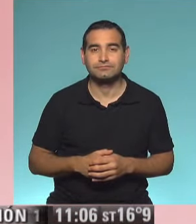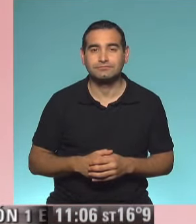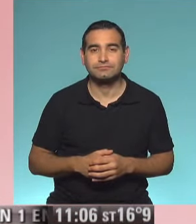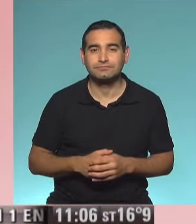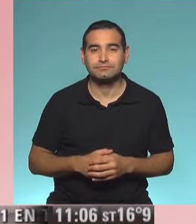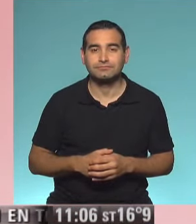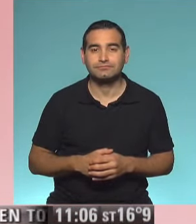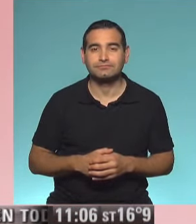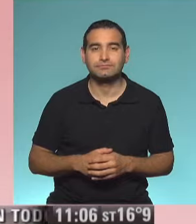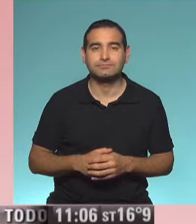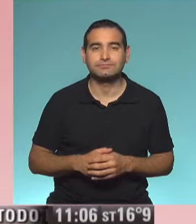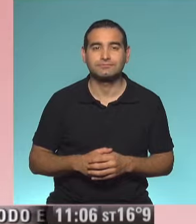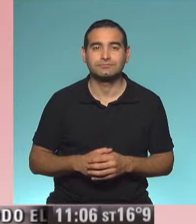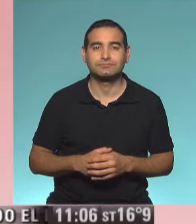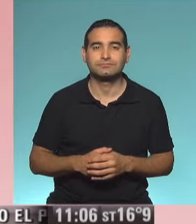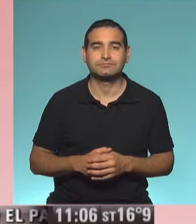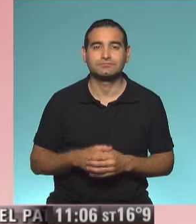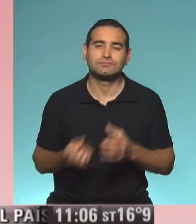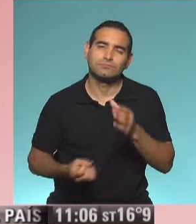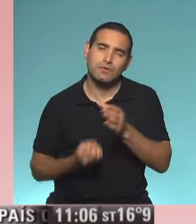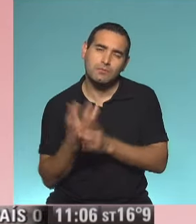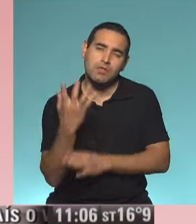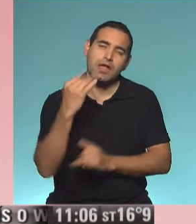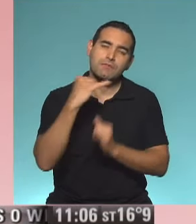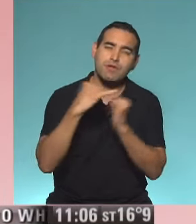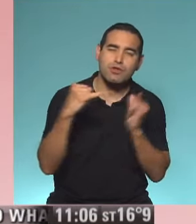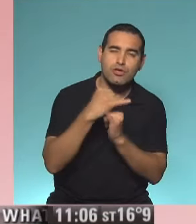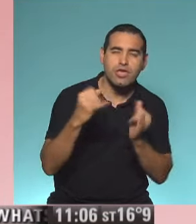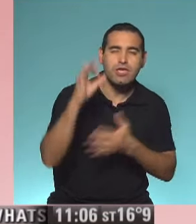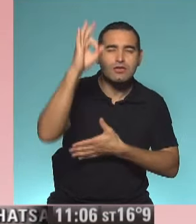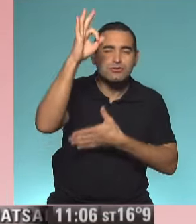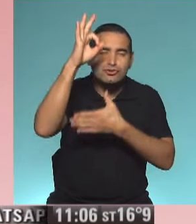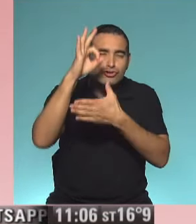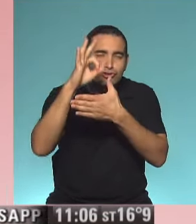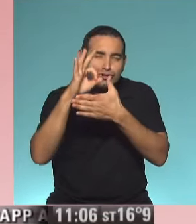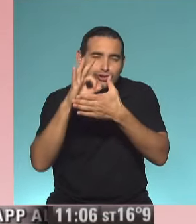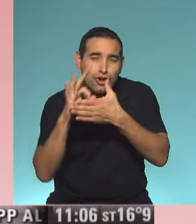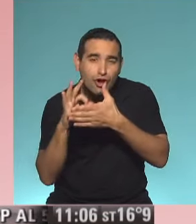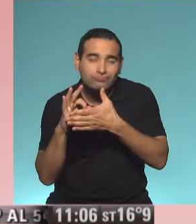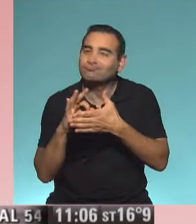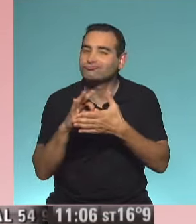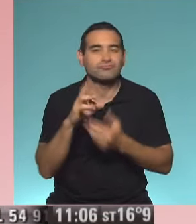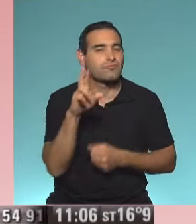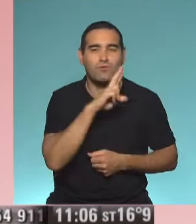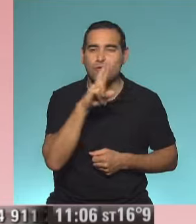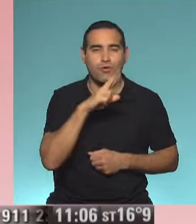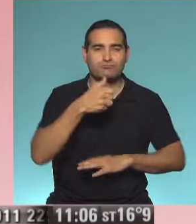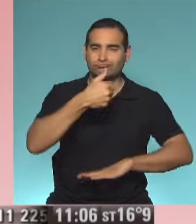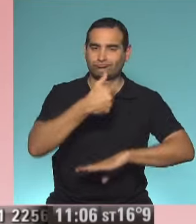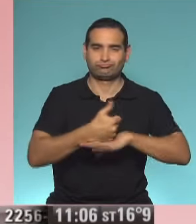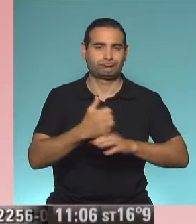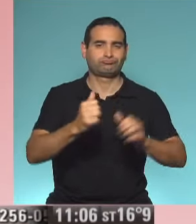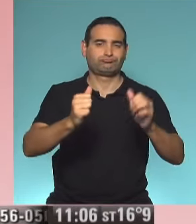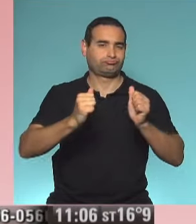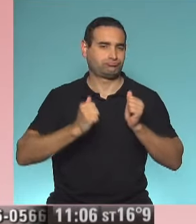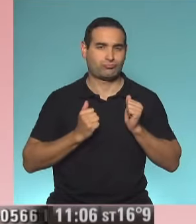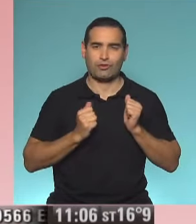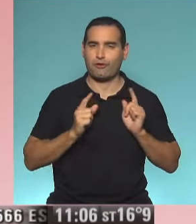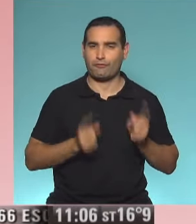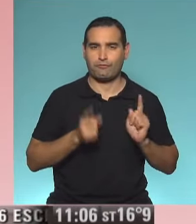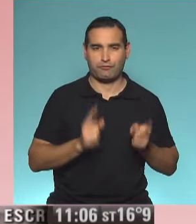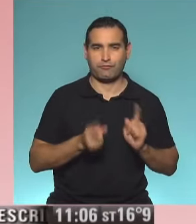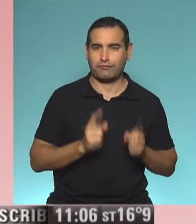El amanecer, el mediodía y el crepúsculo la encontraban encubierta, sentada sobre un barrilito de